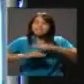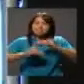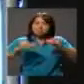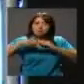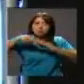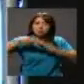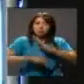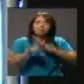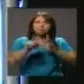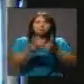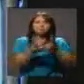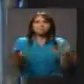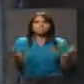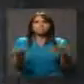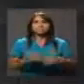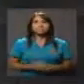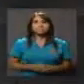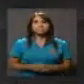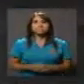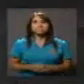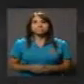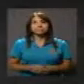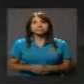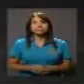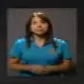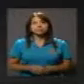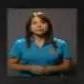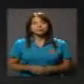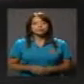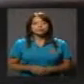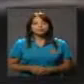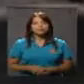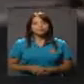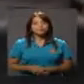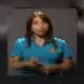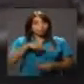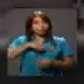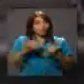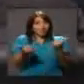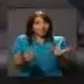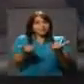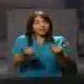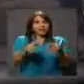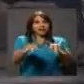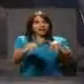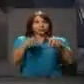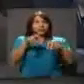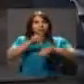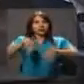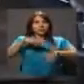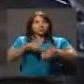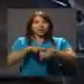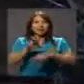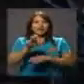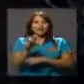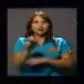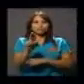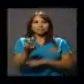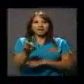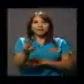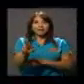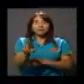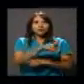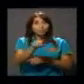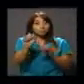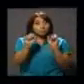señalando estamos en vivo desde el auditorio nacional por el canal UCR y nos